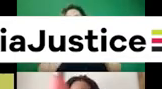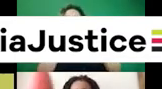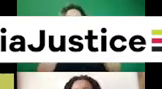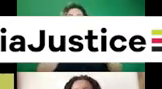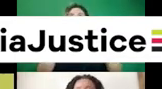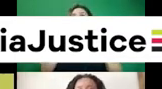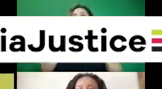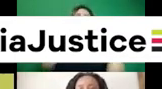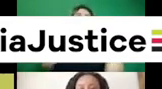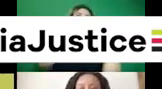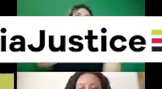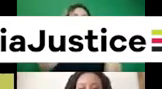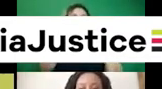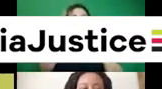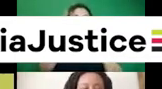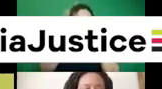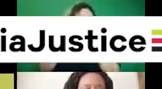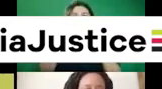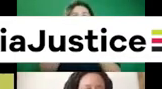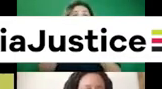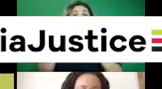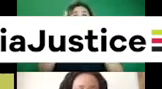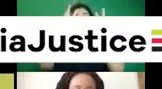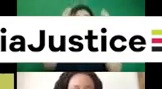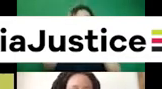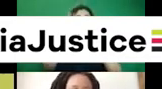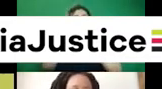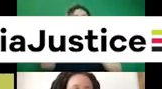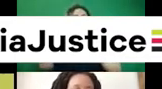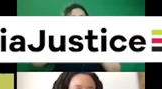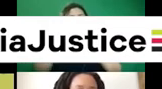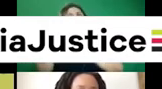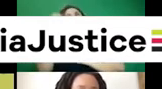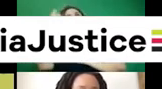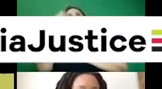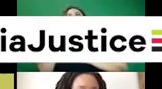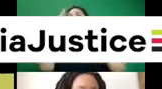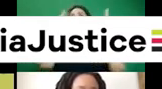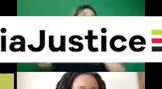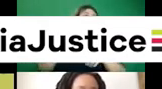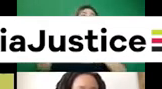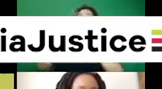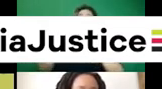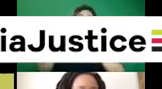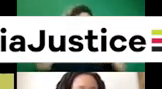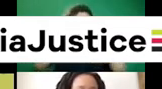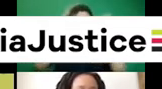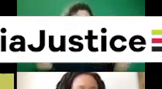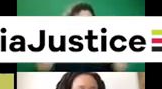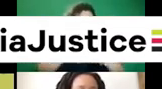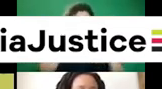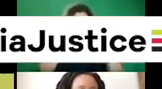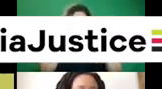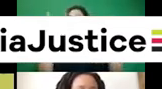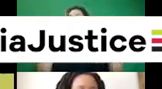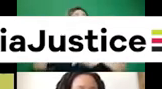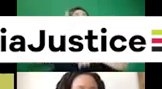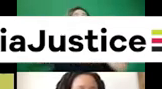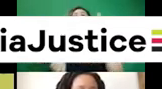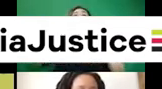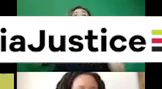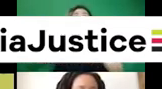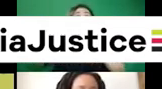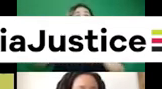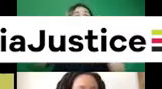cuáles son las fuerzas que están impactando que están en como parte de la